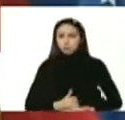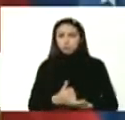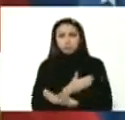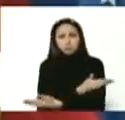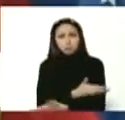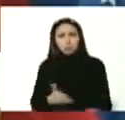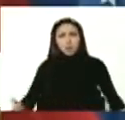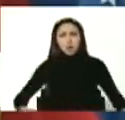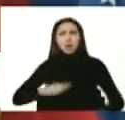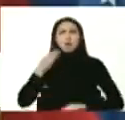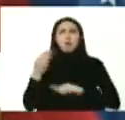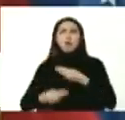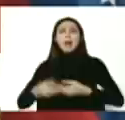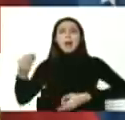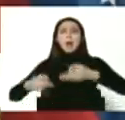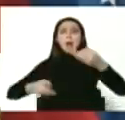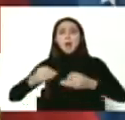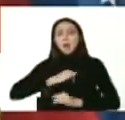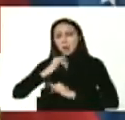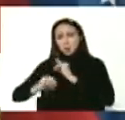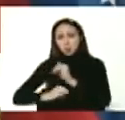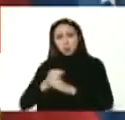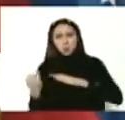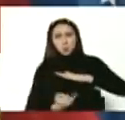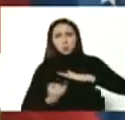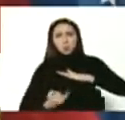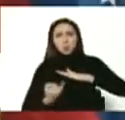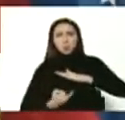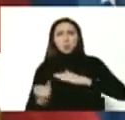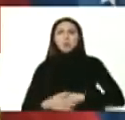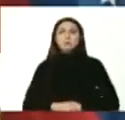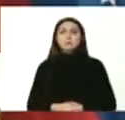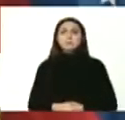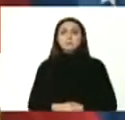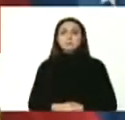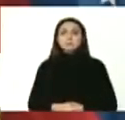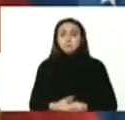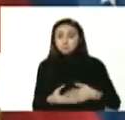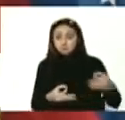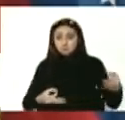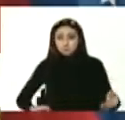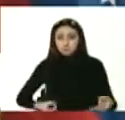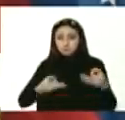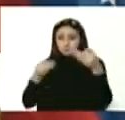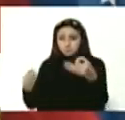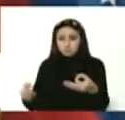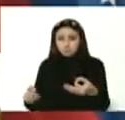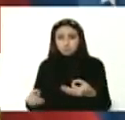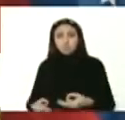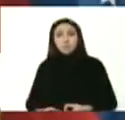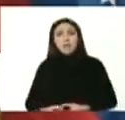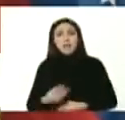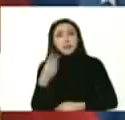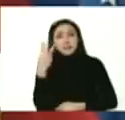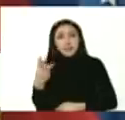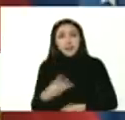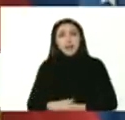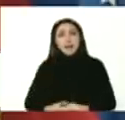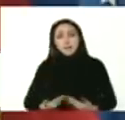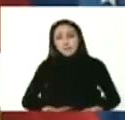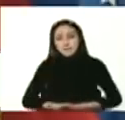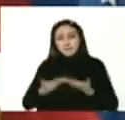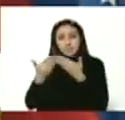esa instancia jurídica internacional. En este último documento, que se suma a los tres anteriores, hemos presentado